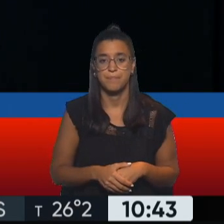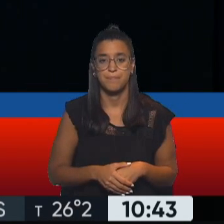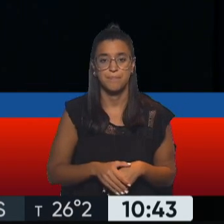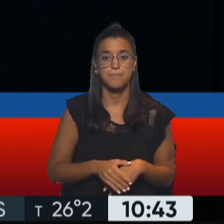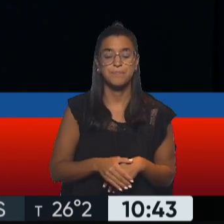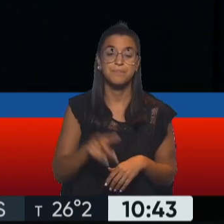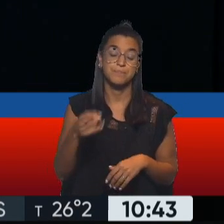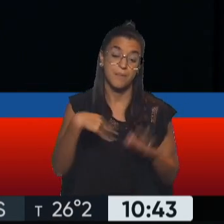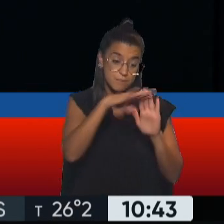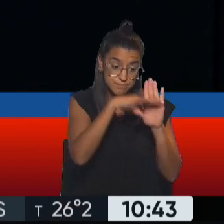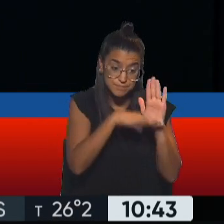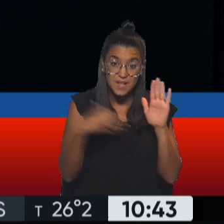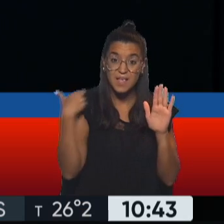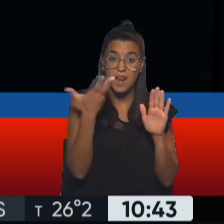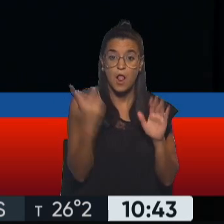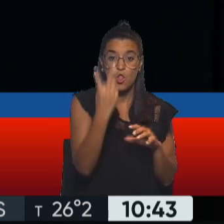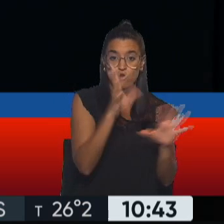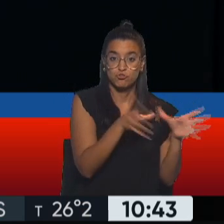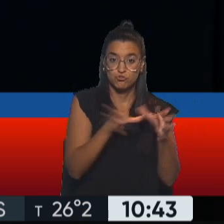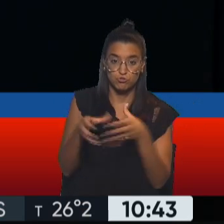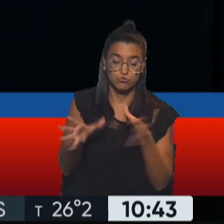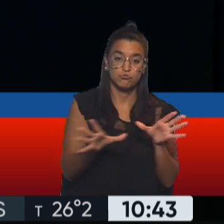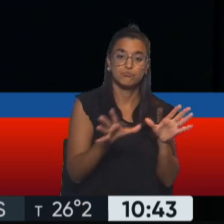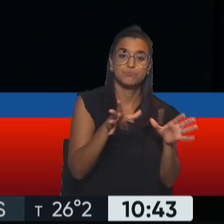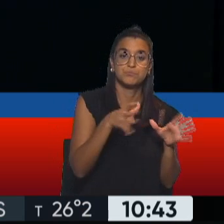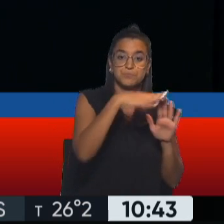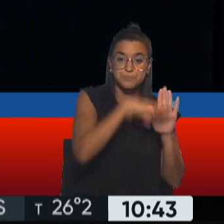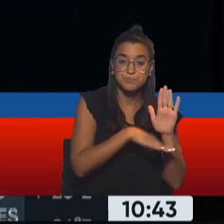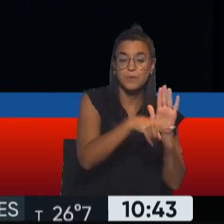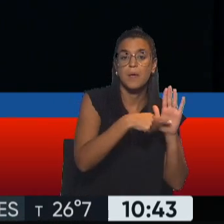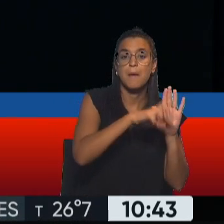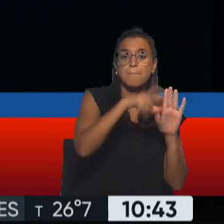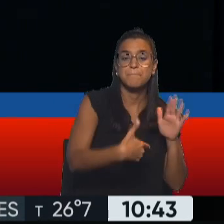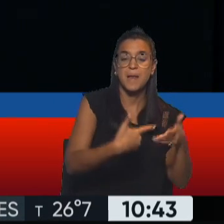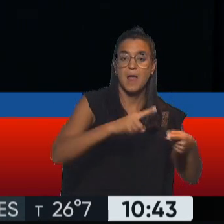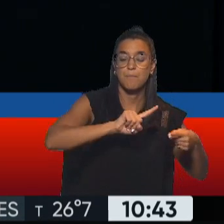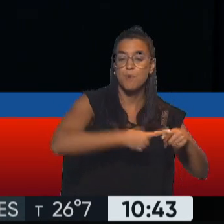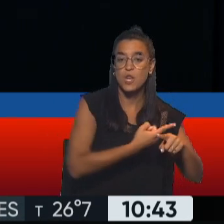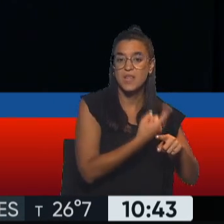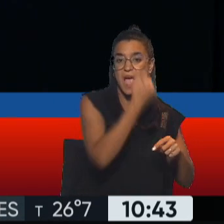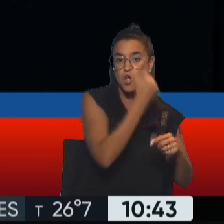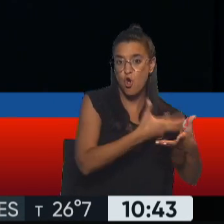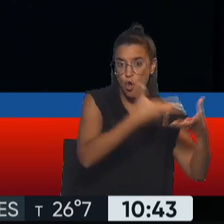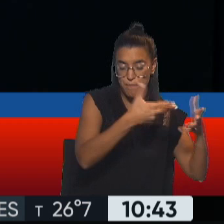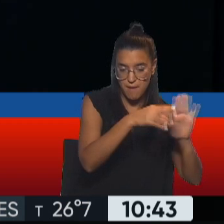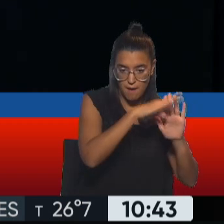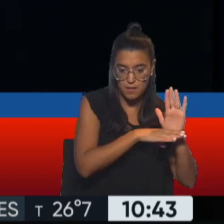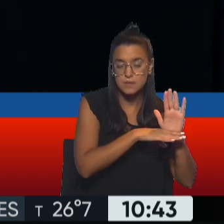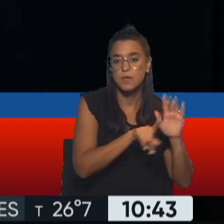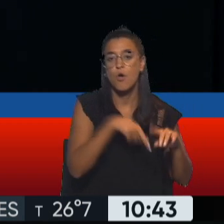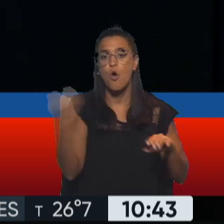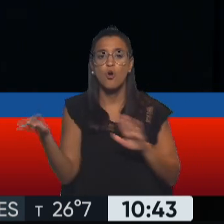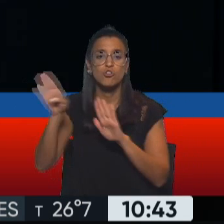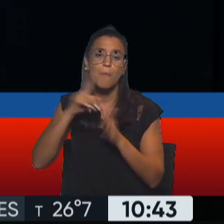Ese marco general tiene dos bloques. Por una parte, el esquema de políticas macroeconómicas. Por otra parte, las